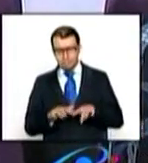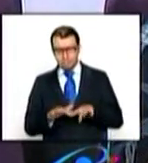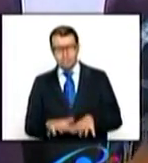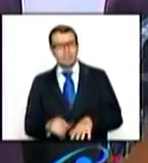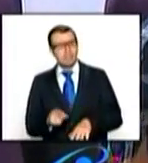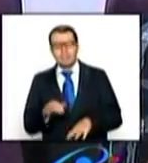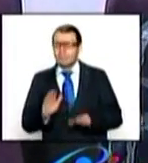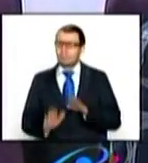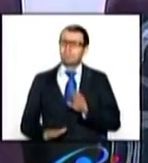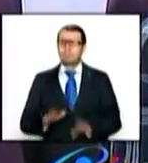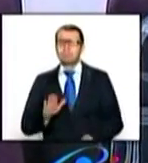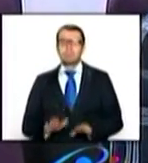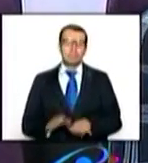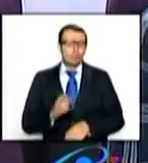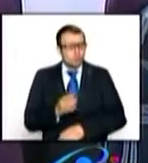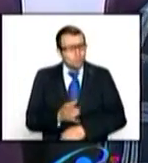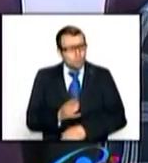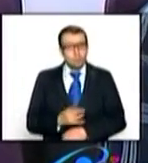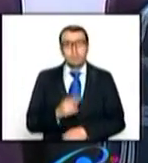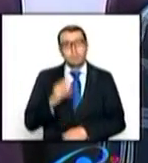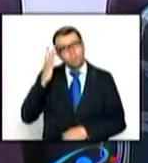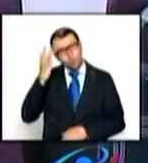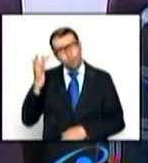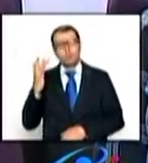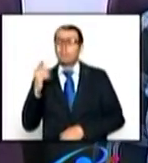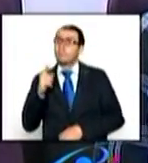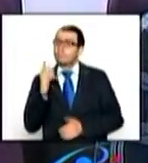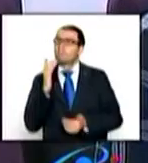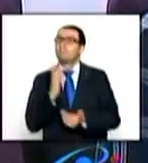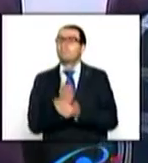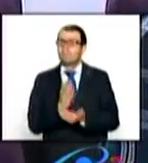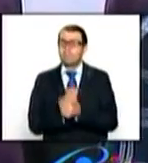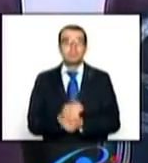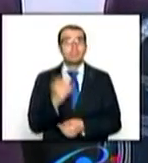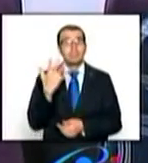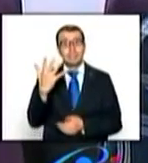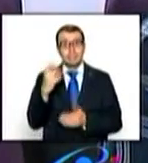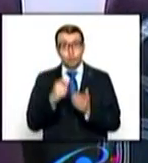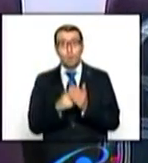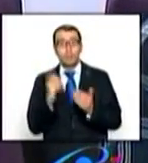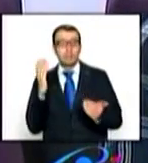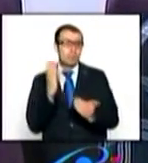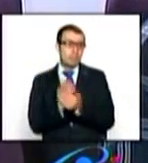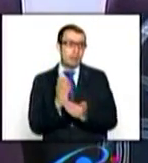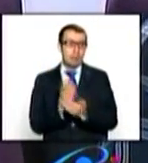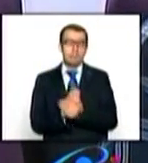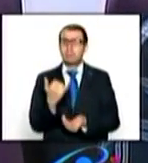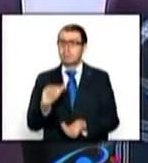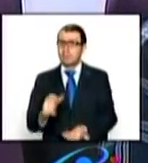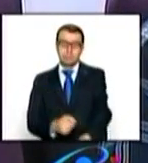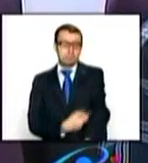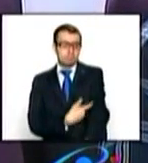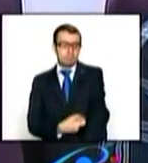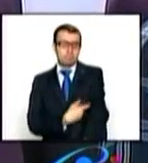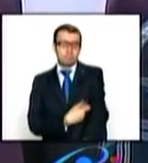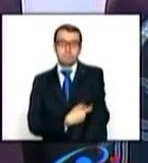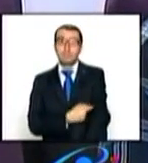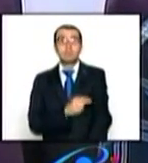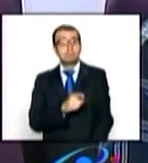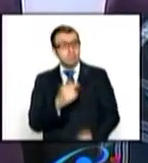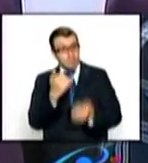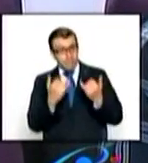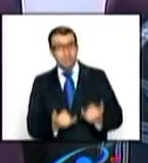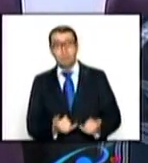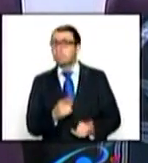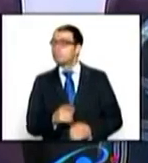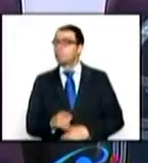sentía dolor, eso se llama claudicación. La paciente lleva actualmente 5 sesiones de sueroterapia y de quelación y es el momento en el cual ya no